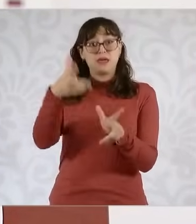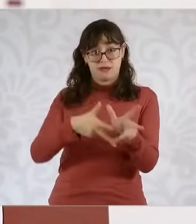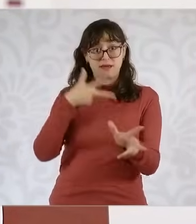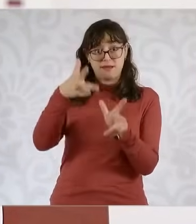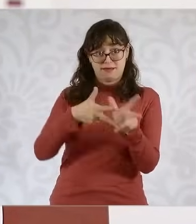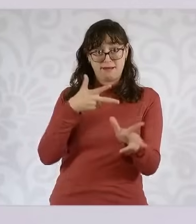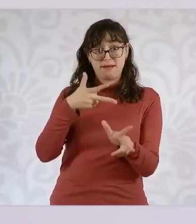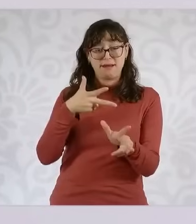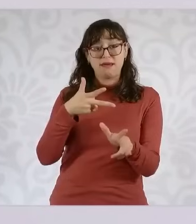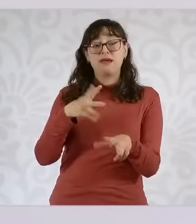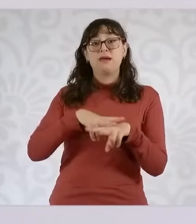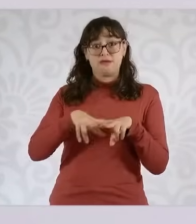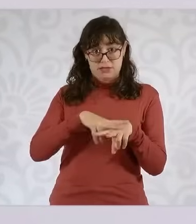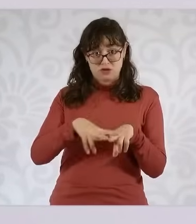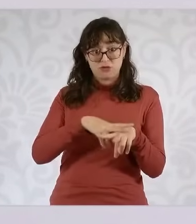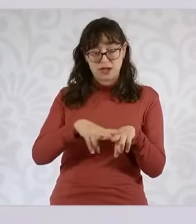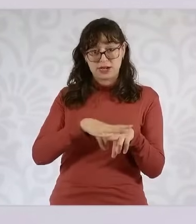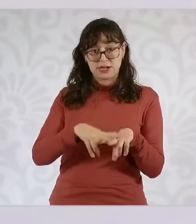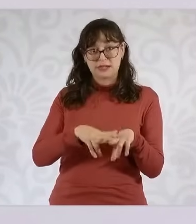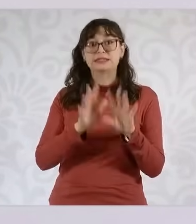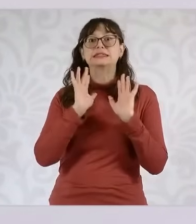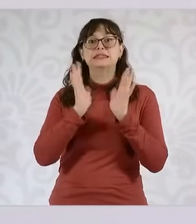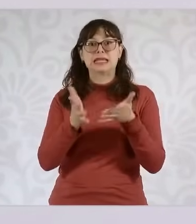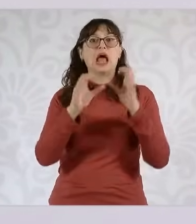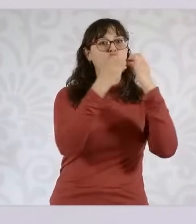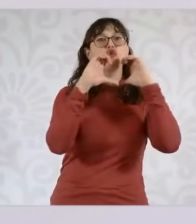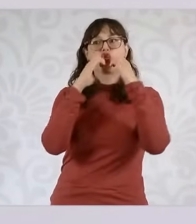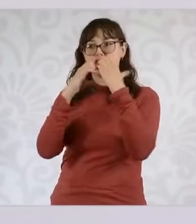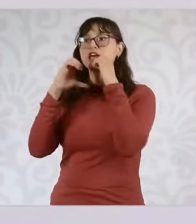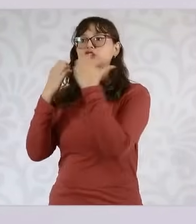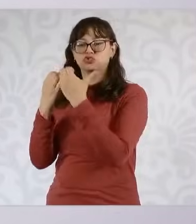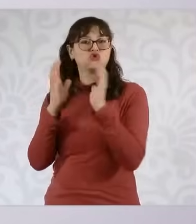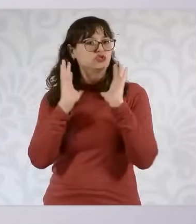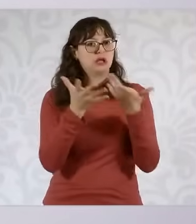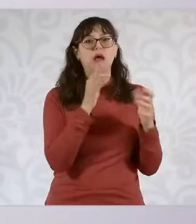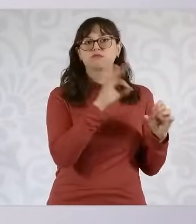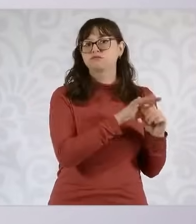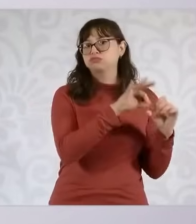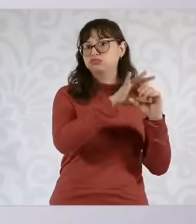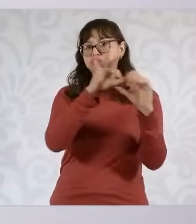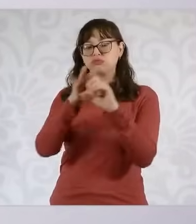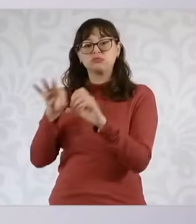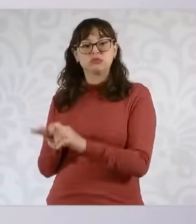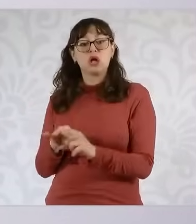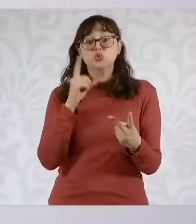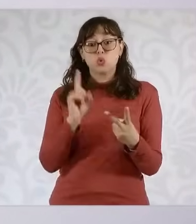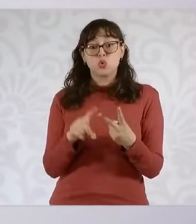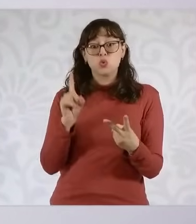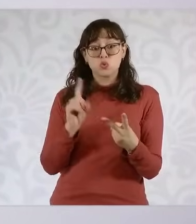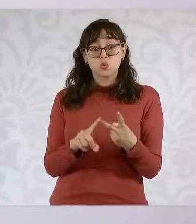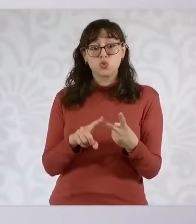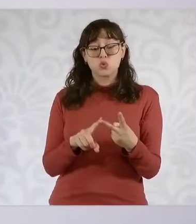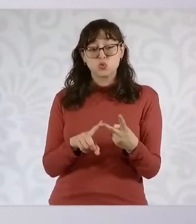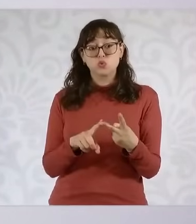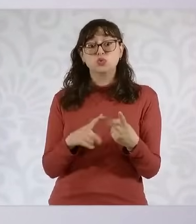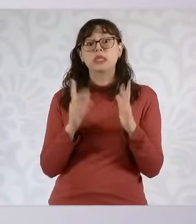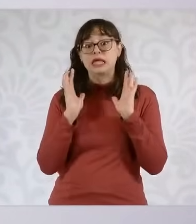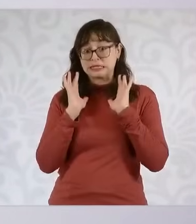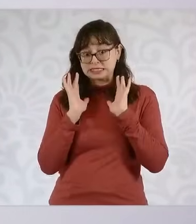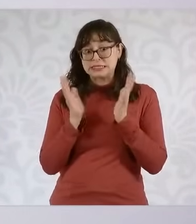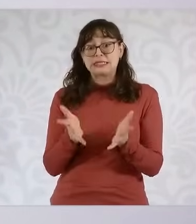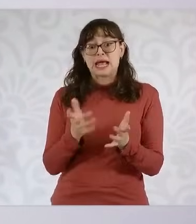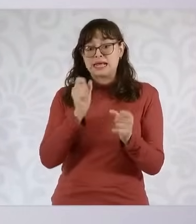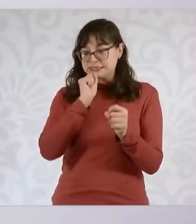es muy, pero muy importante, que ya tiene mayoría de todos los congresos locales, regresa a la Cámara de Diputados